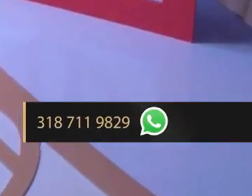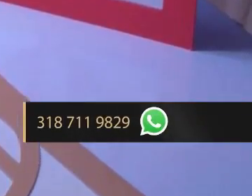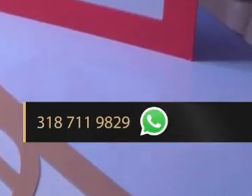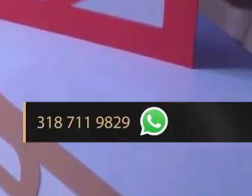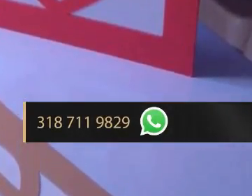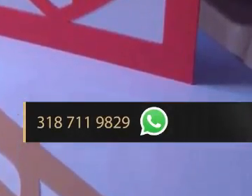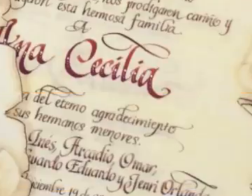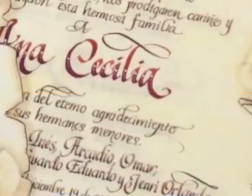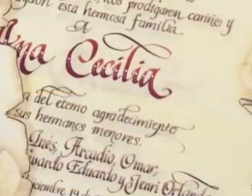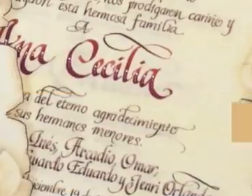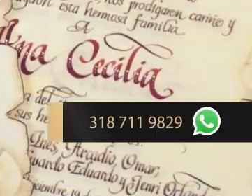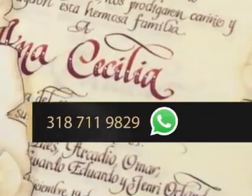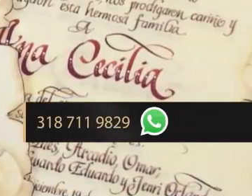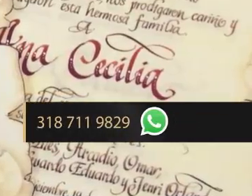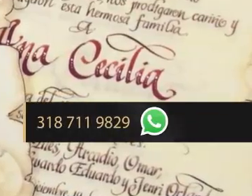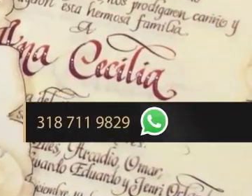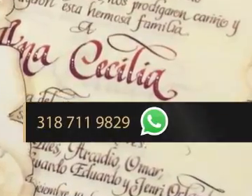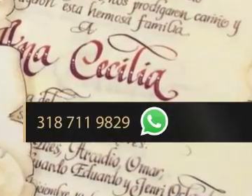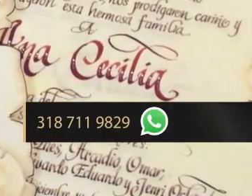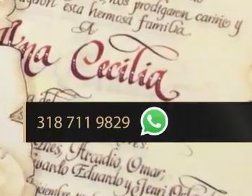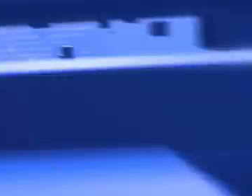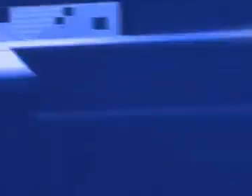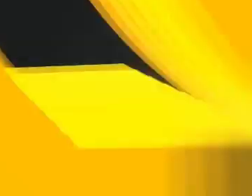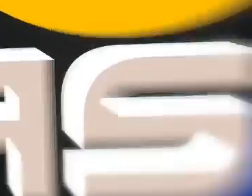318-711-9829 y cotice ahora.